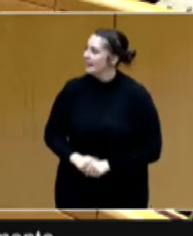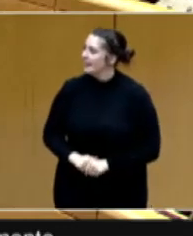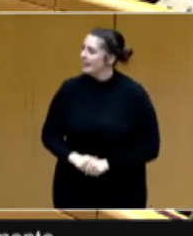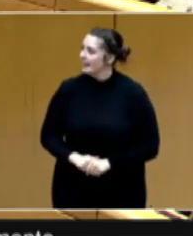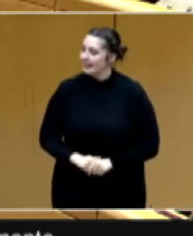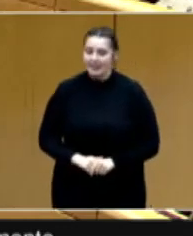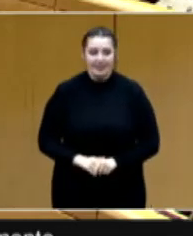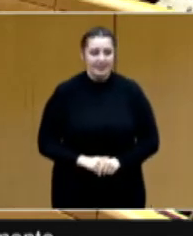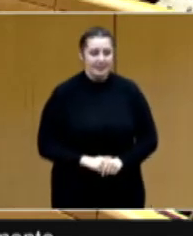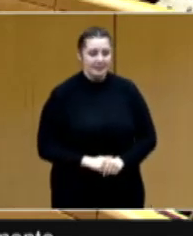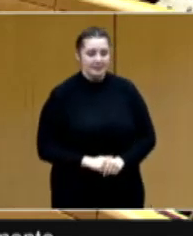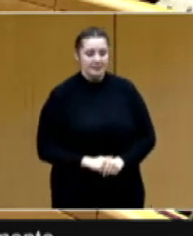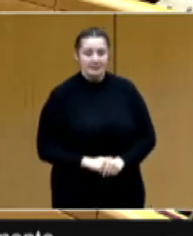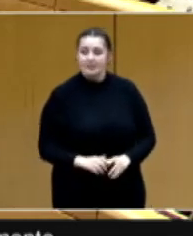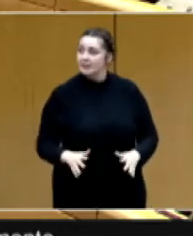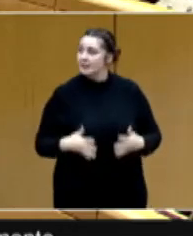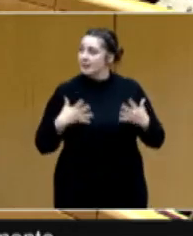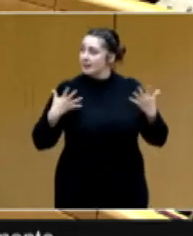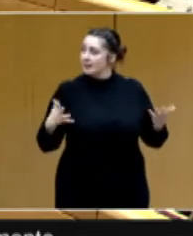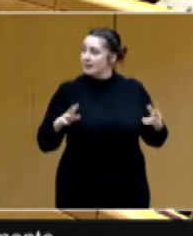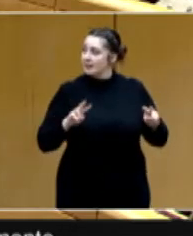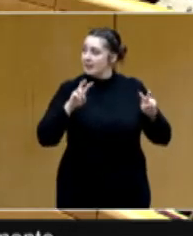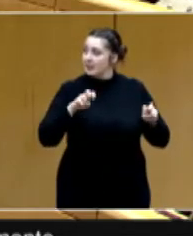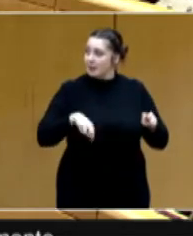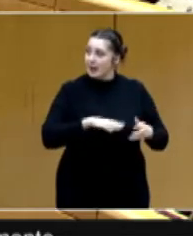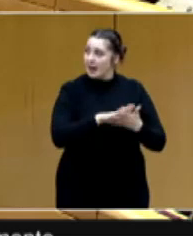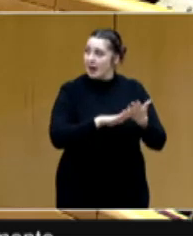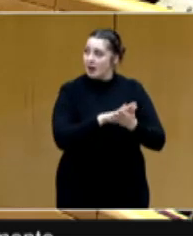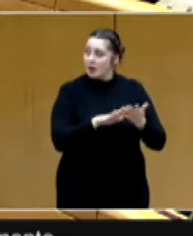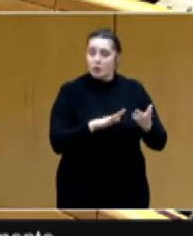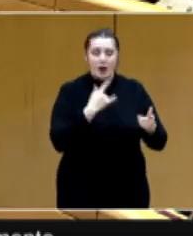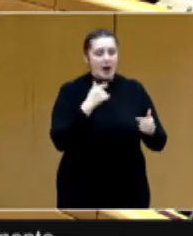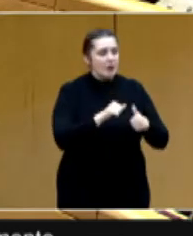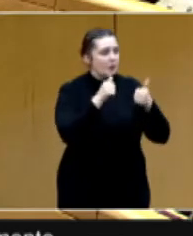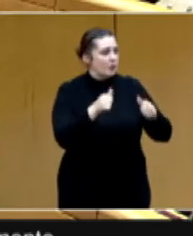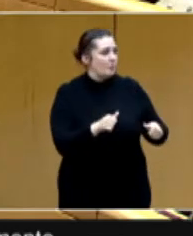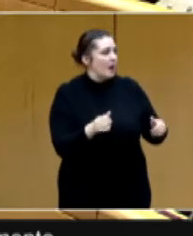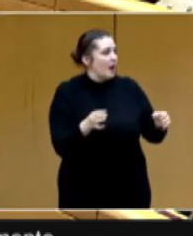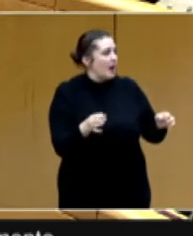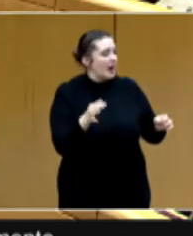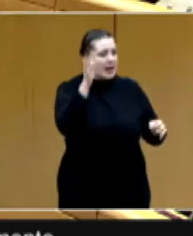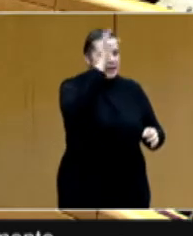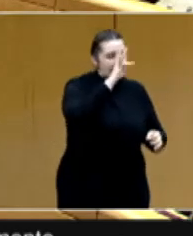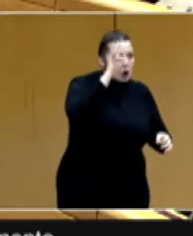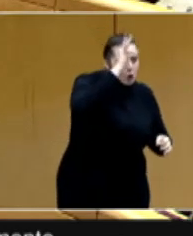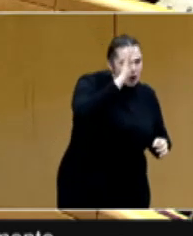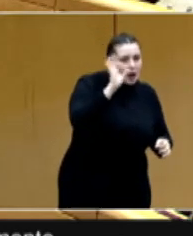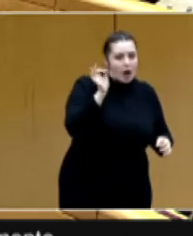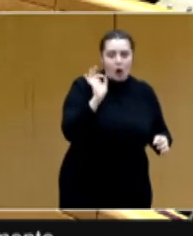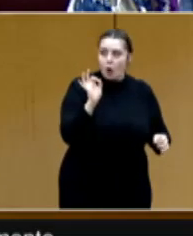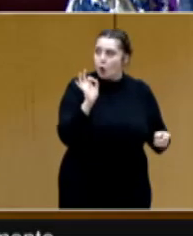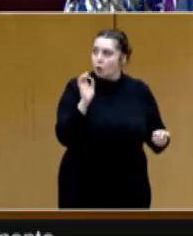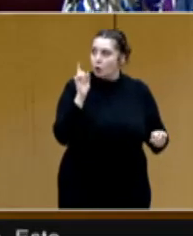entonces este tema que están aquí tratando como una forma como tan teórica o tan no sé